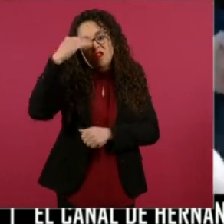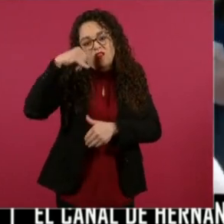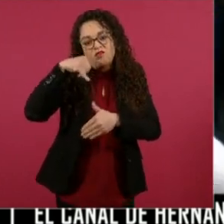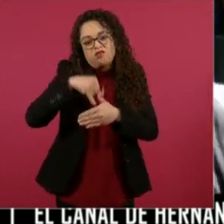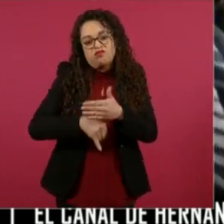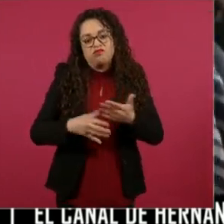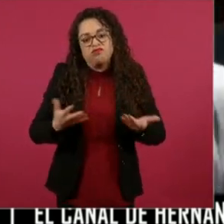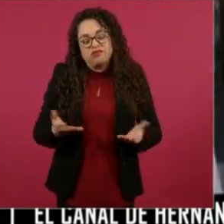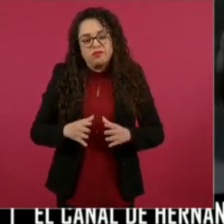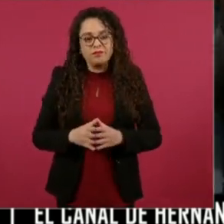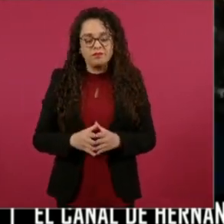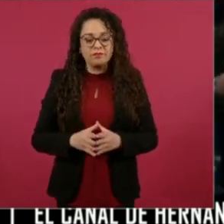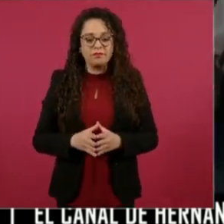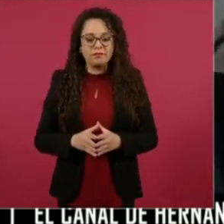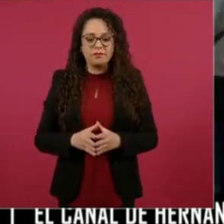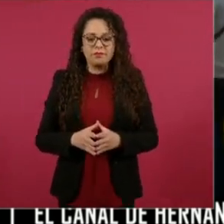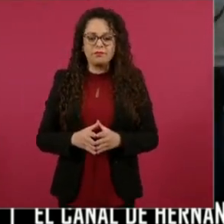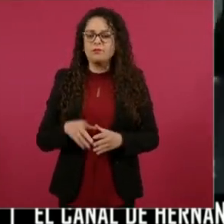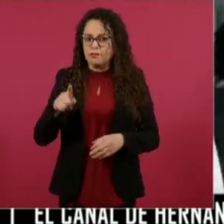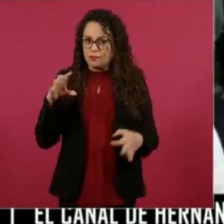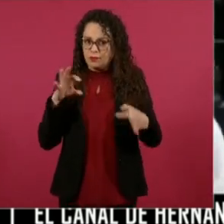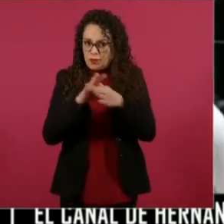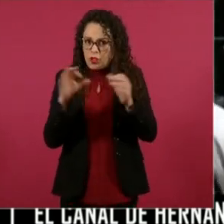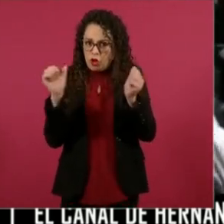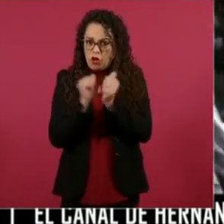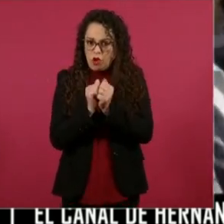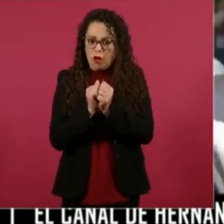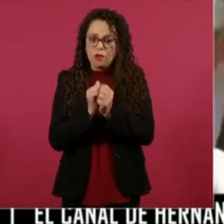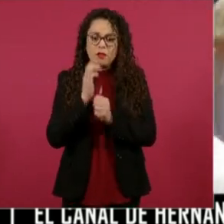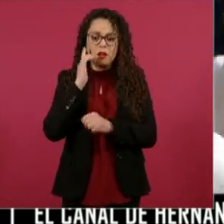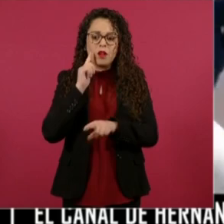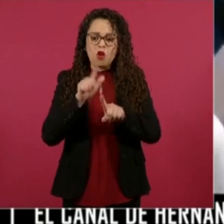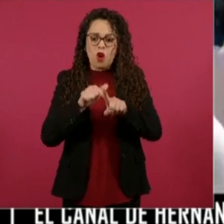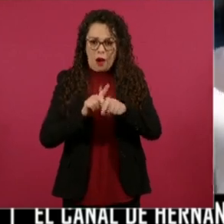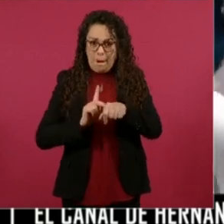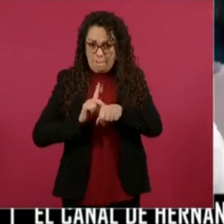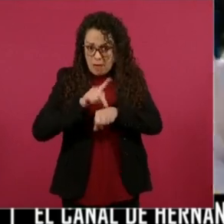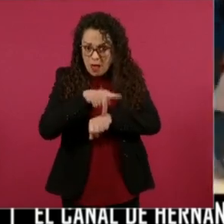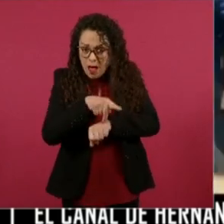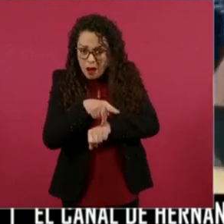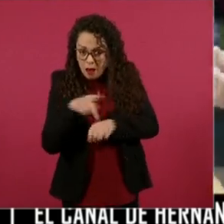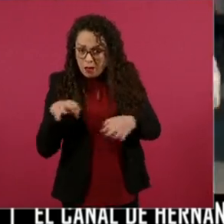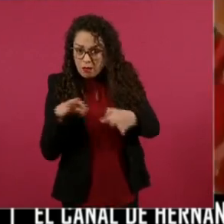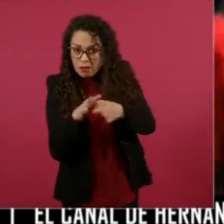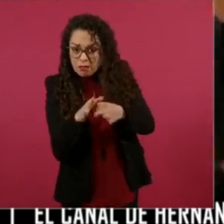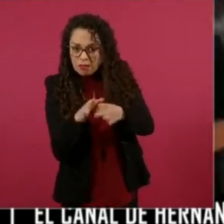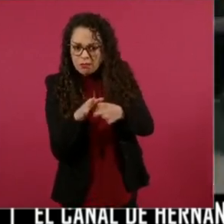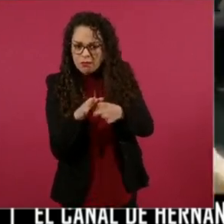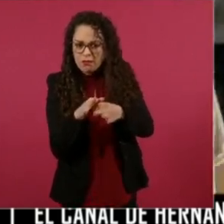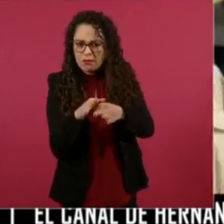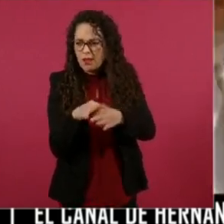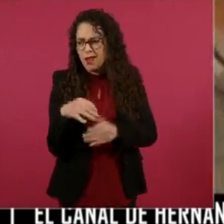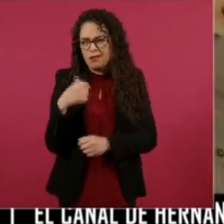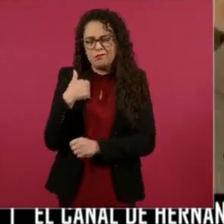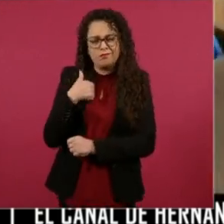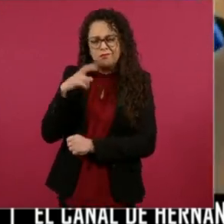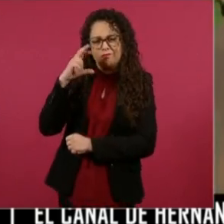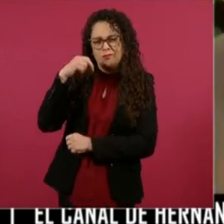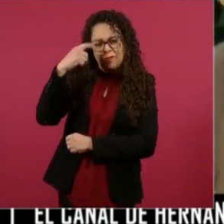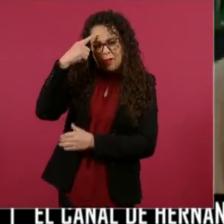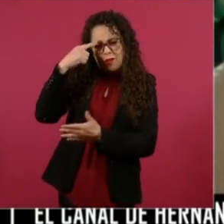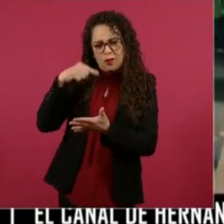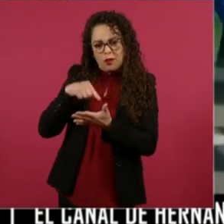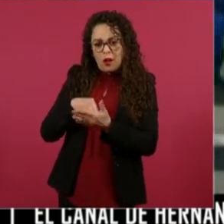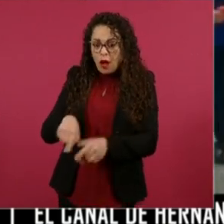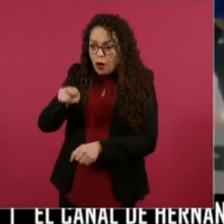Como expandido, ¿no? ¿Y eso tiene que ver con el tono de piel de alguna manera? No creo. ¿No? Porque es que eso dijo